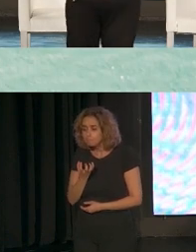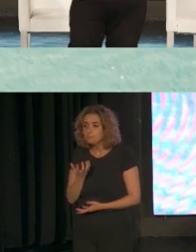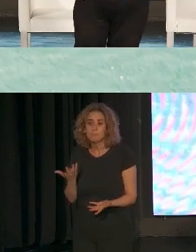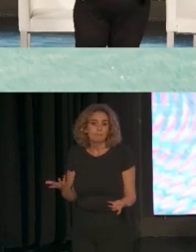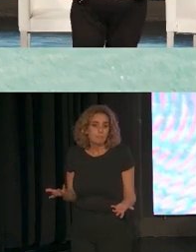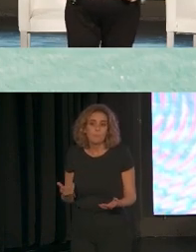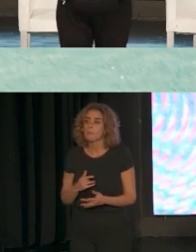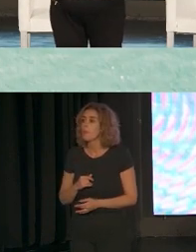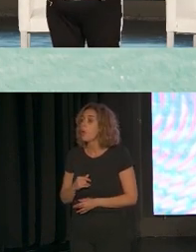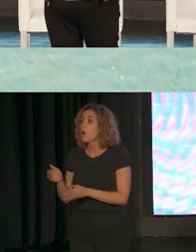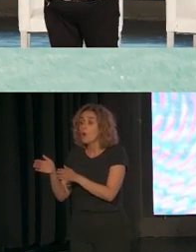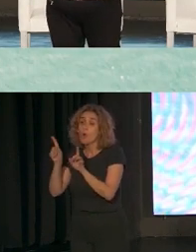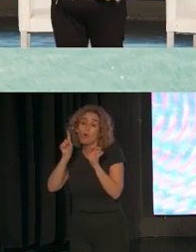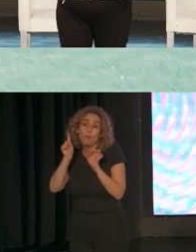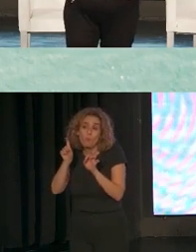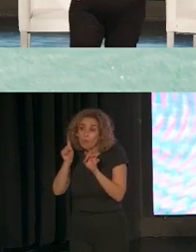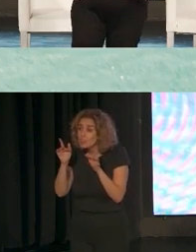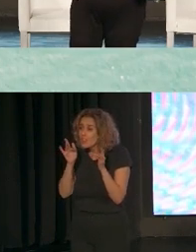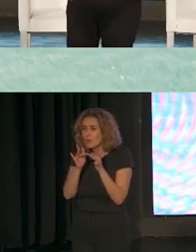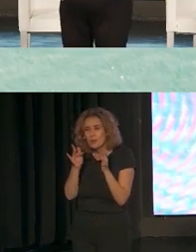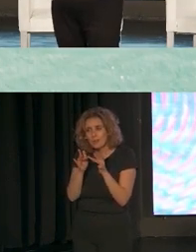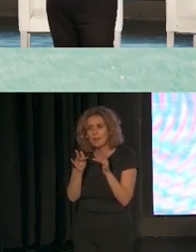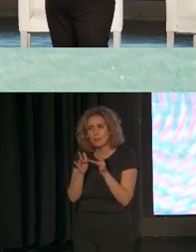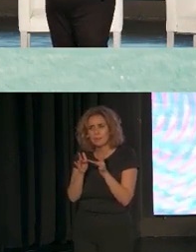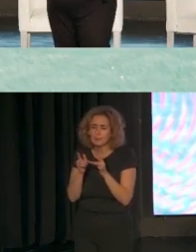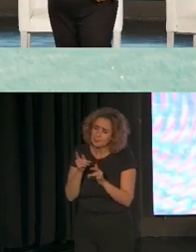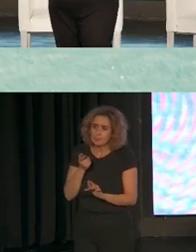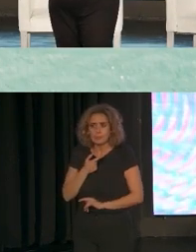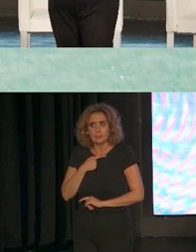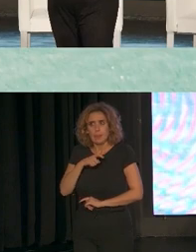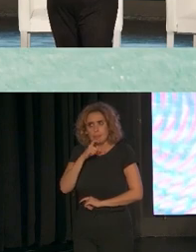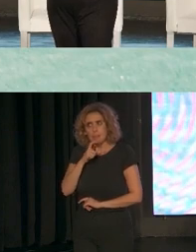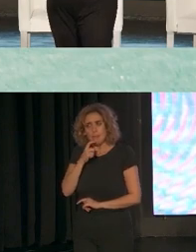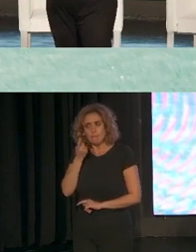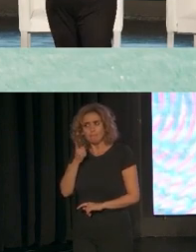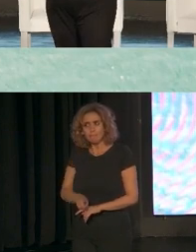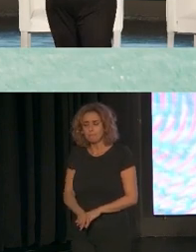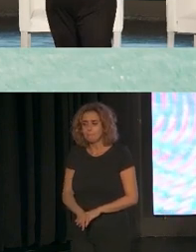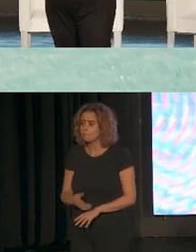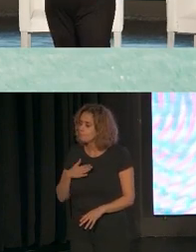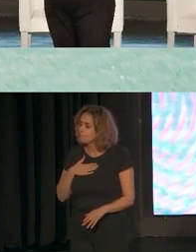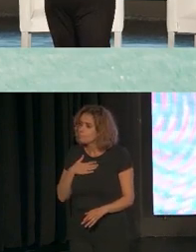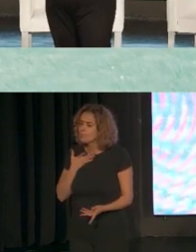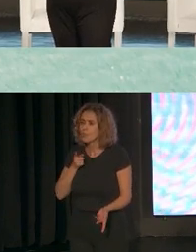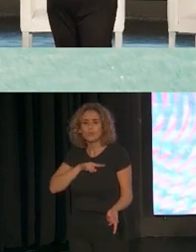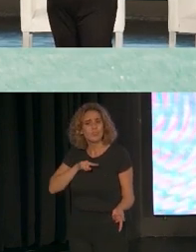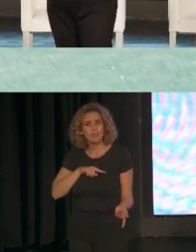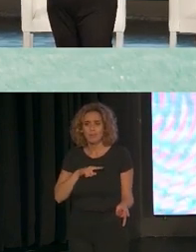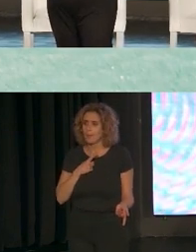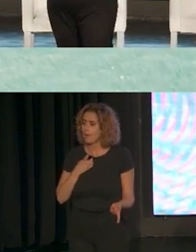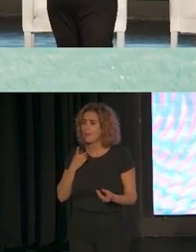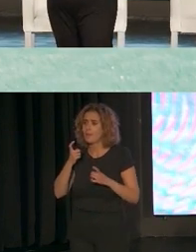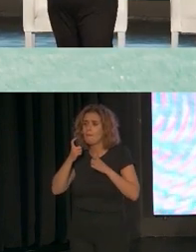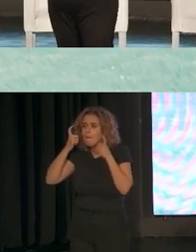bueno pues mi relación con los profesores también era un poco complicada porque sentí me hacían sentir que yo nunca me